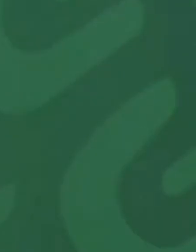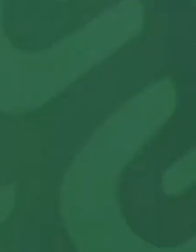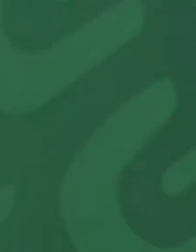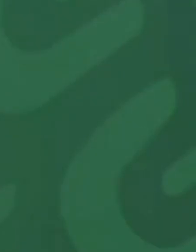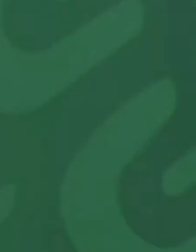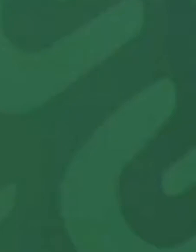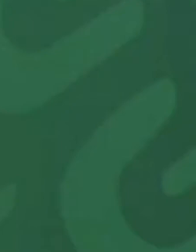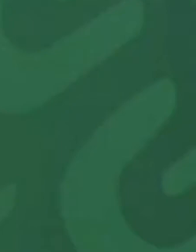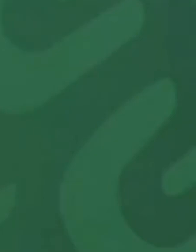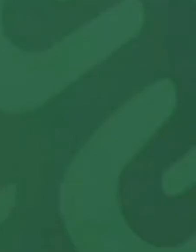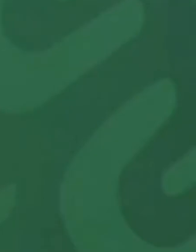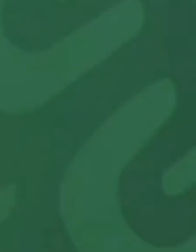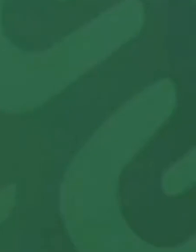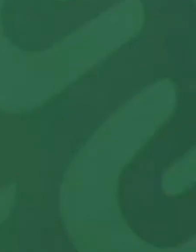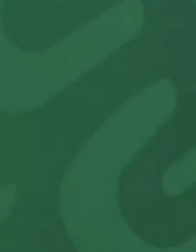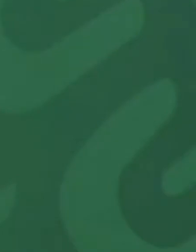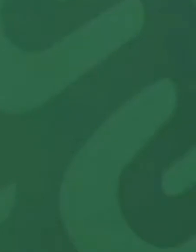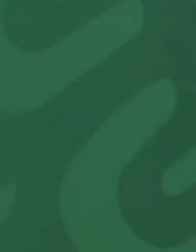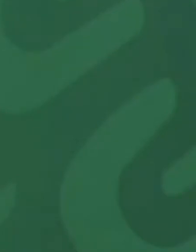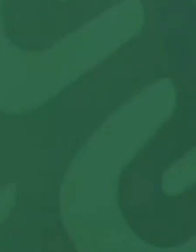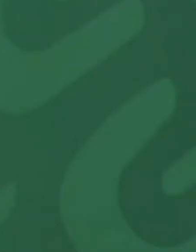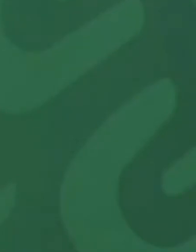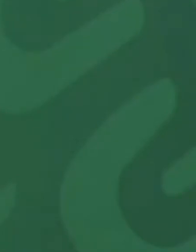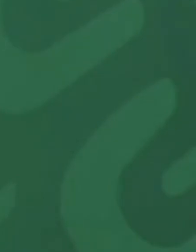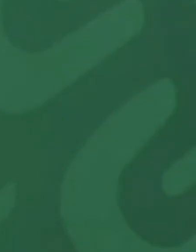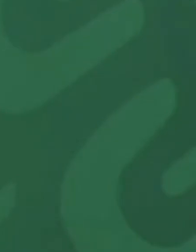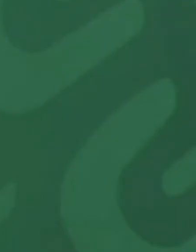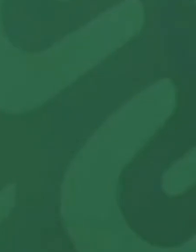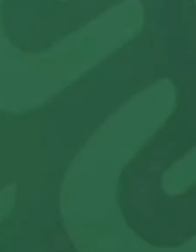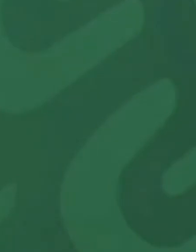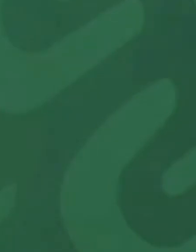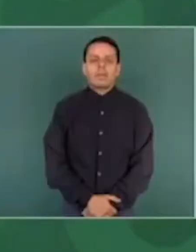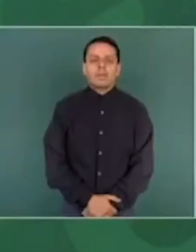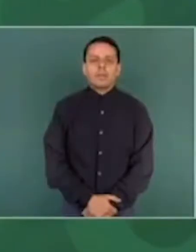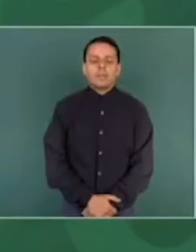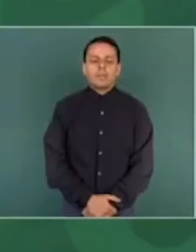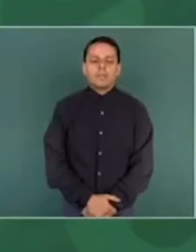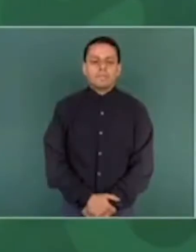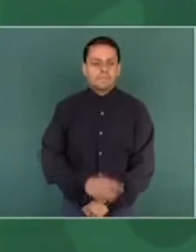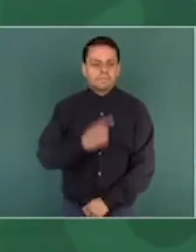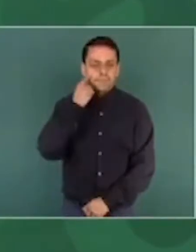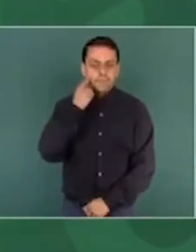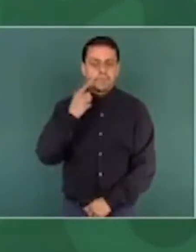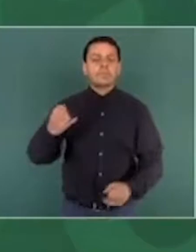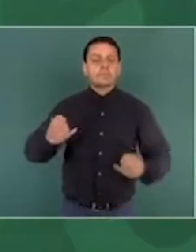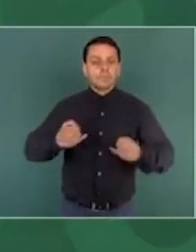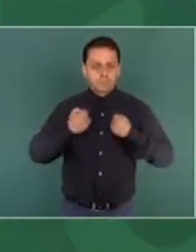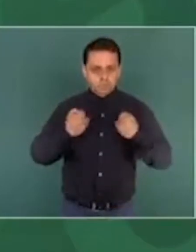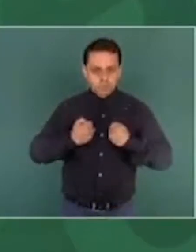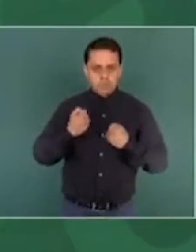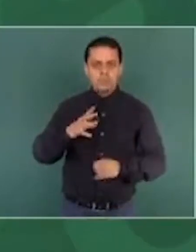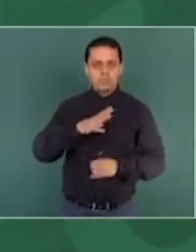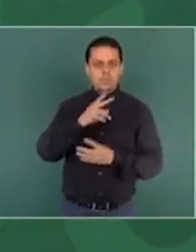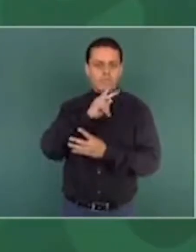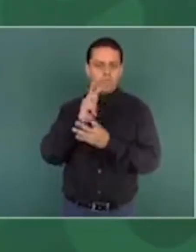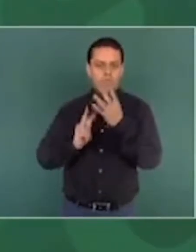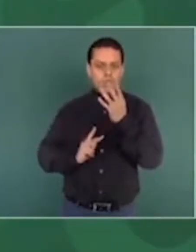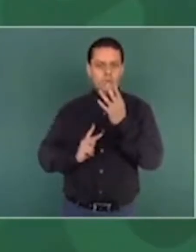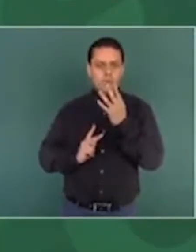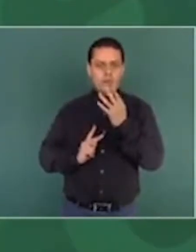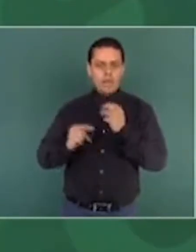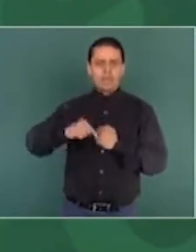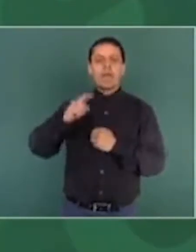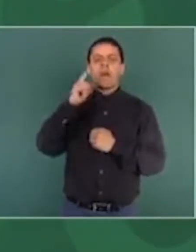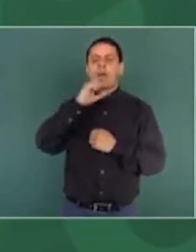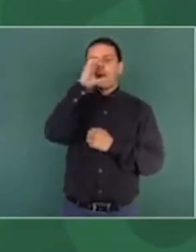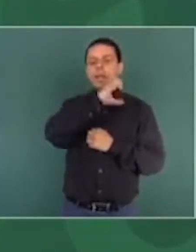impunidad, sea quien sea. Tienen que llamar a declarar a mi hermano, a David León, y llegar a fondo. Y lo mismo a los expresidentes,